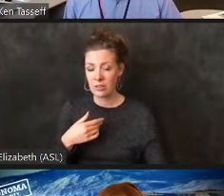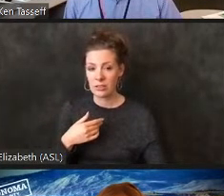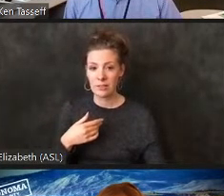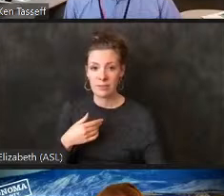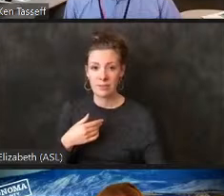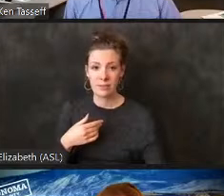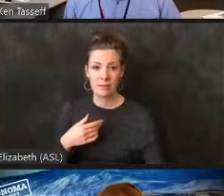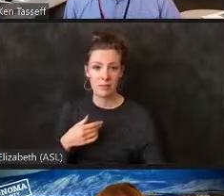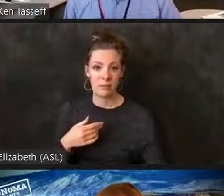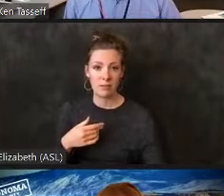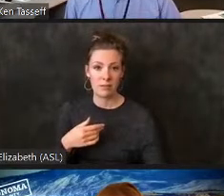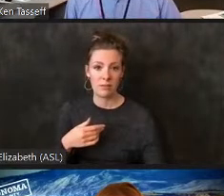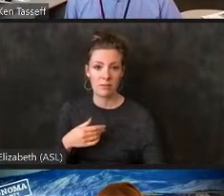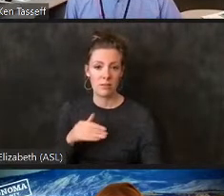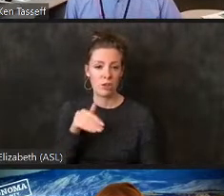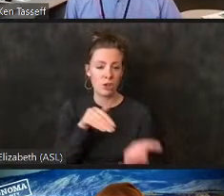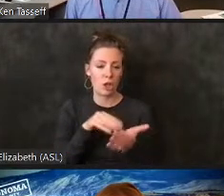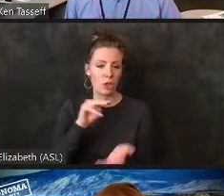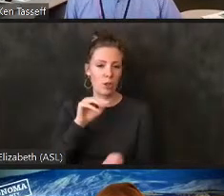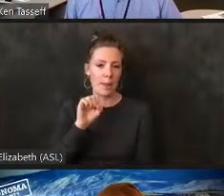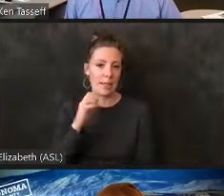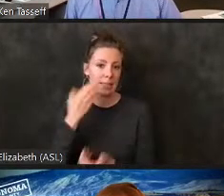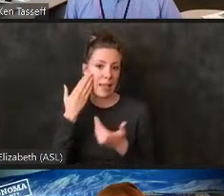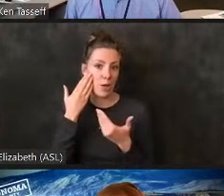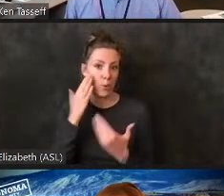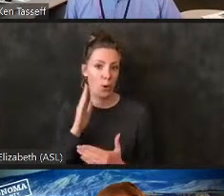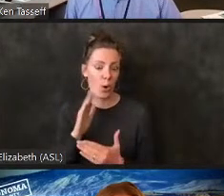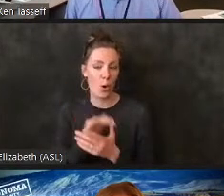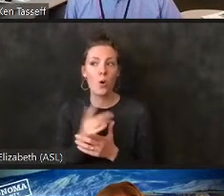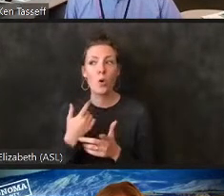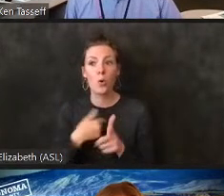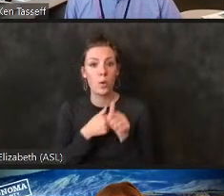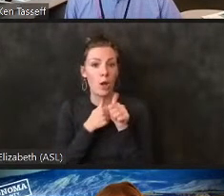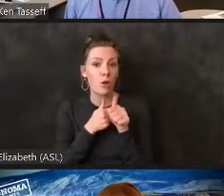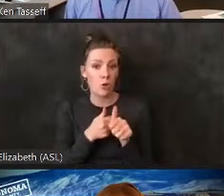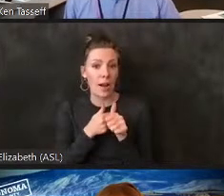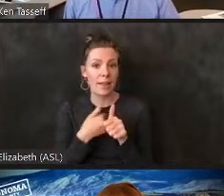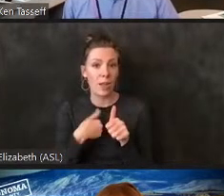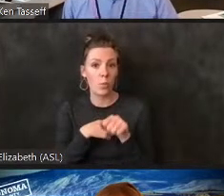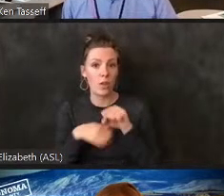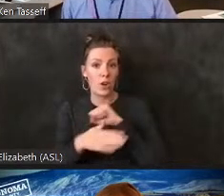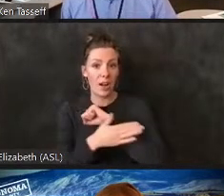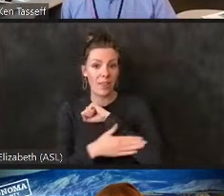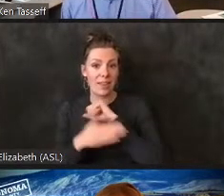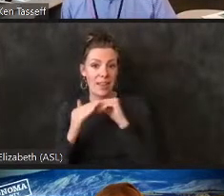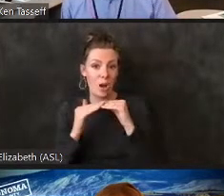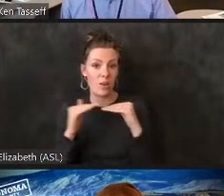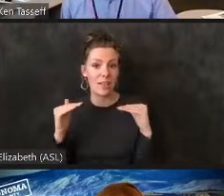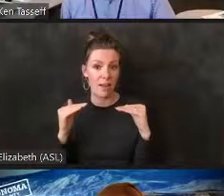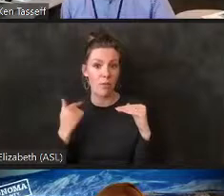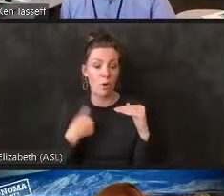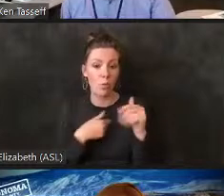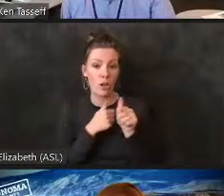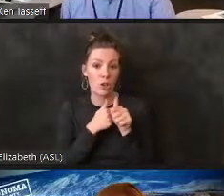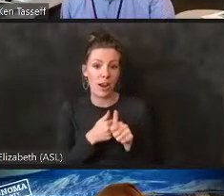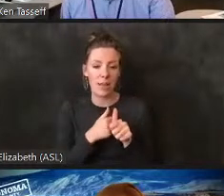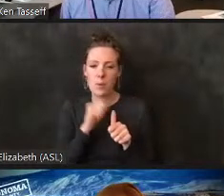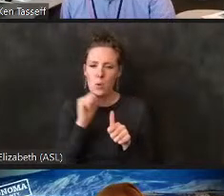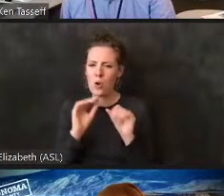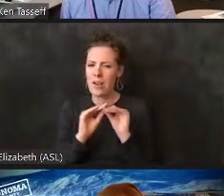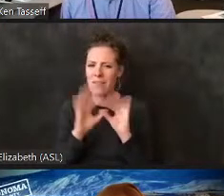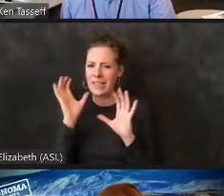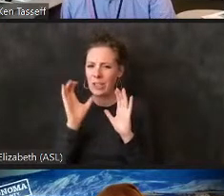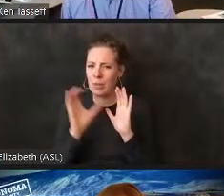De todas las vacunas que se están recibiendo para los grupos, diferentes grupos médicos como St. Joseph's y